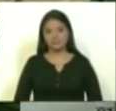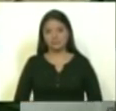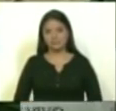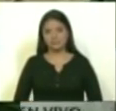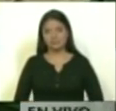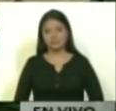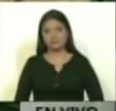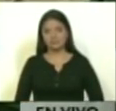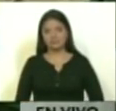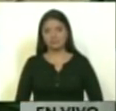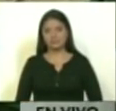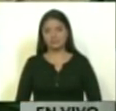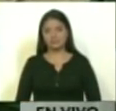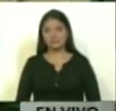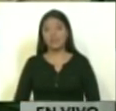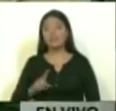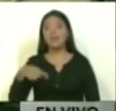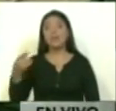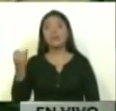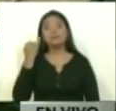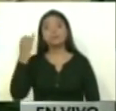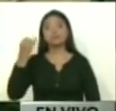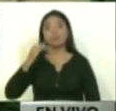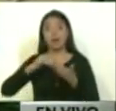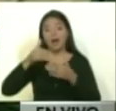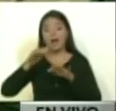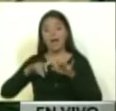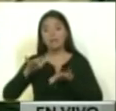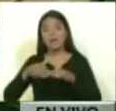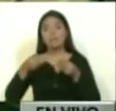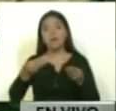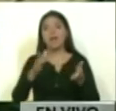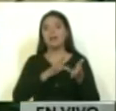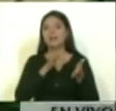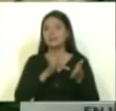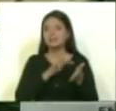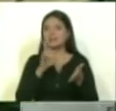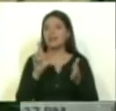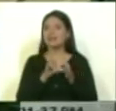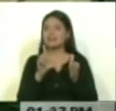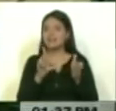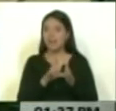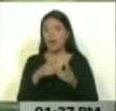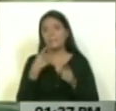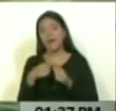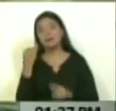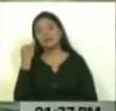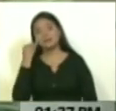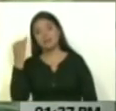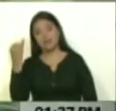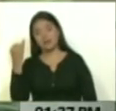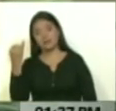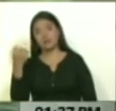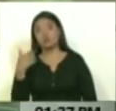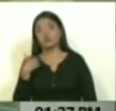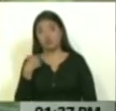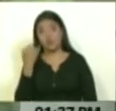Y de allí surgió después la canaima para los liceos, y de allí surgió la idea que yo